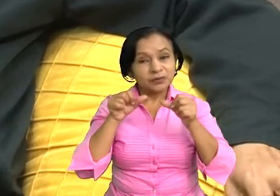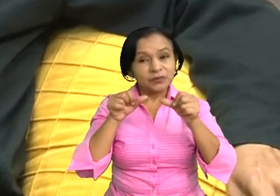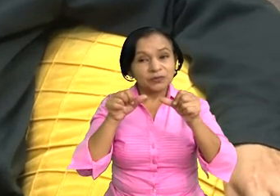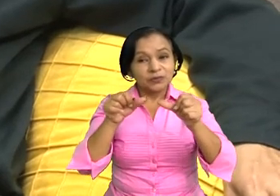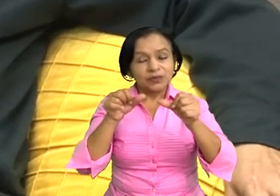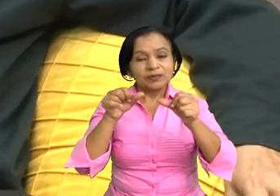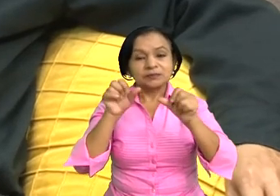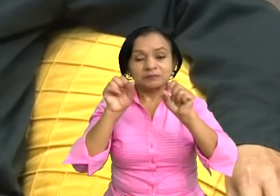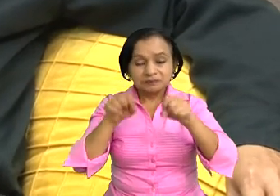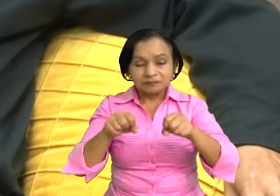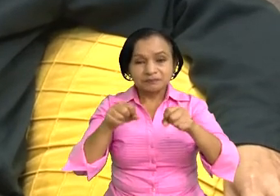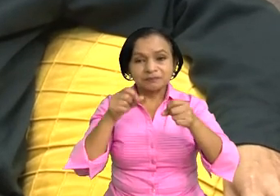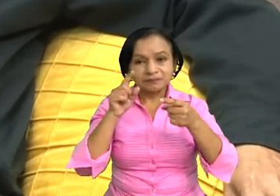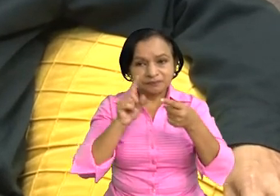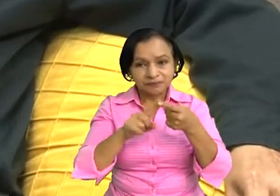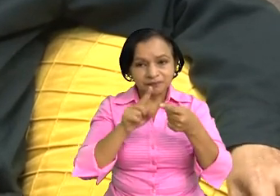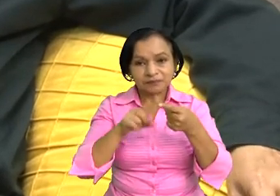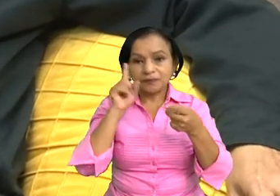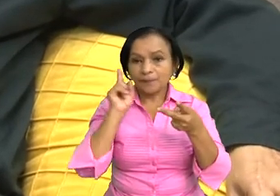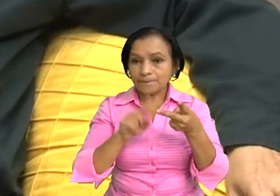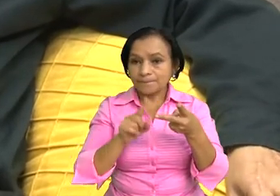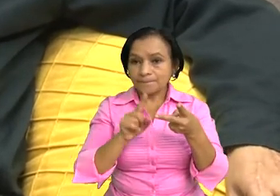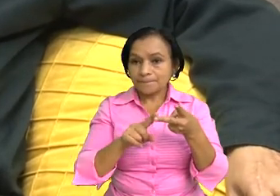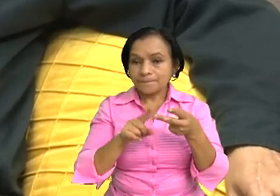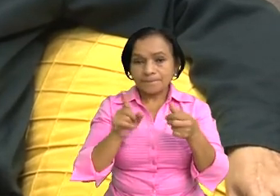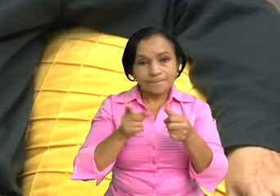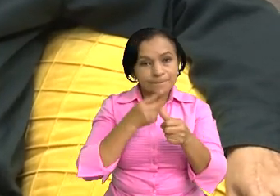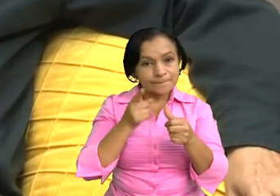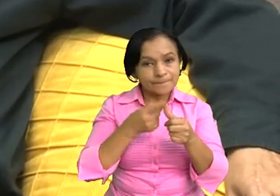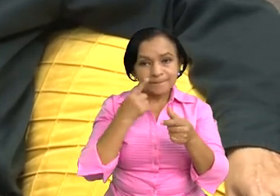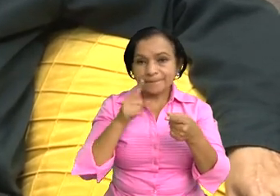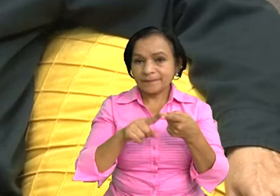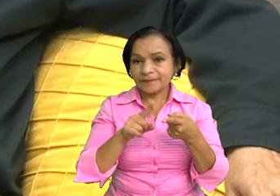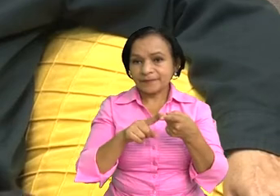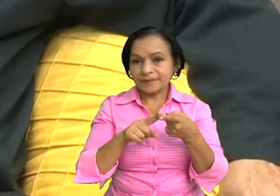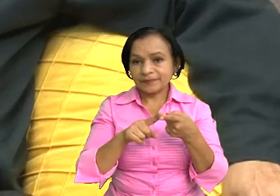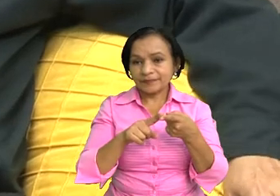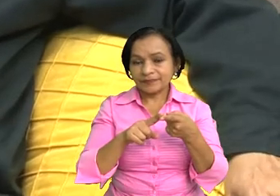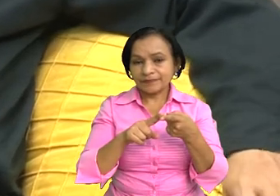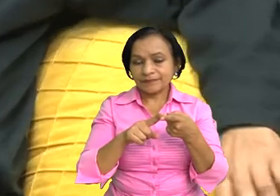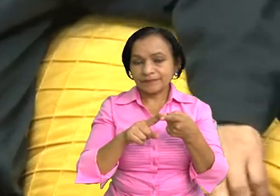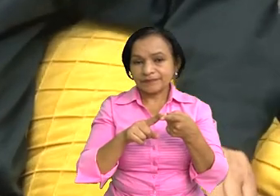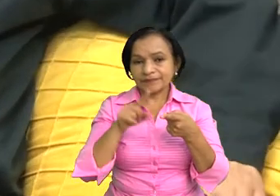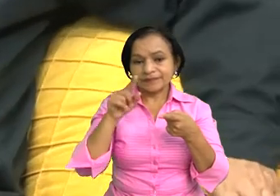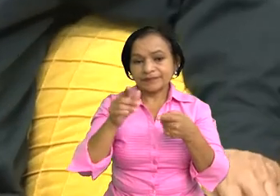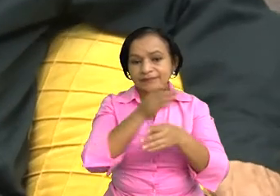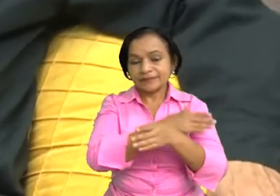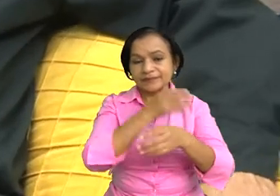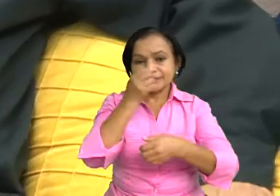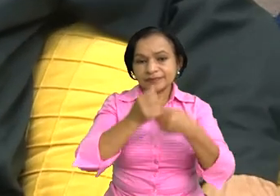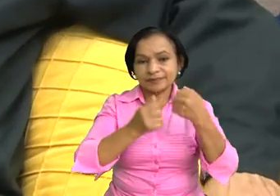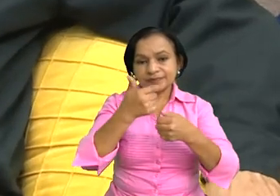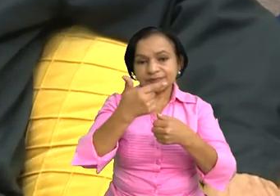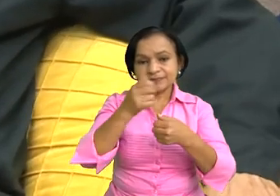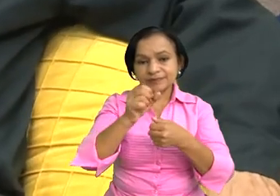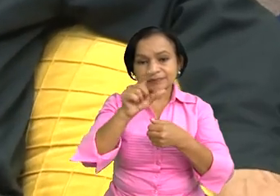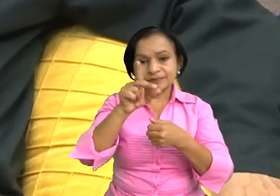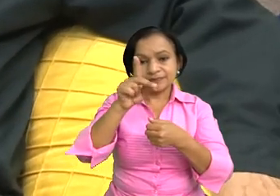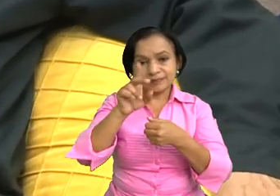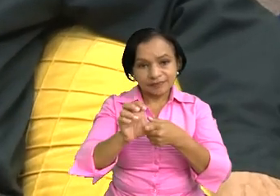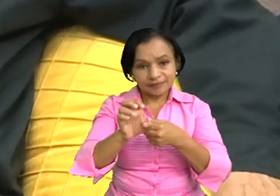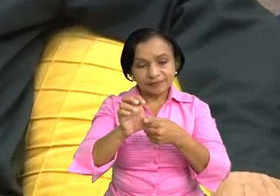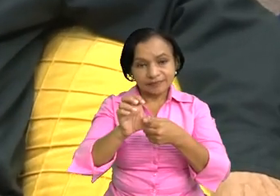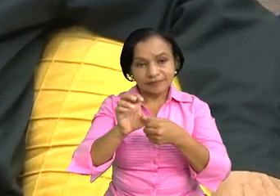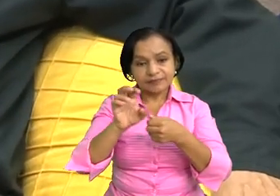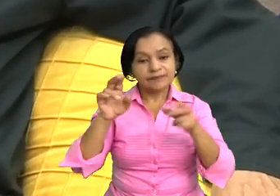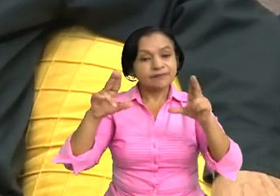la batalla, por decirlo así. Claro. Primero, enfrentamos la situación del intento de golpe de Estado contra el gobierno constitucional